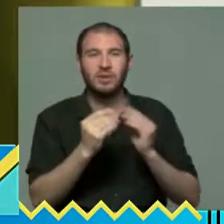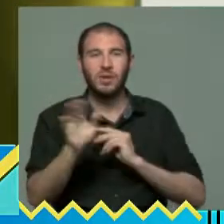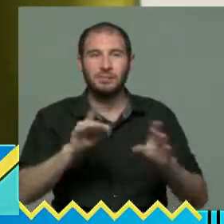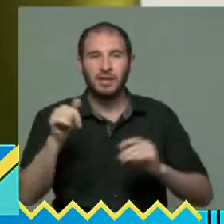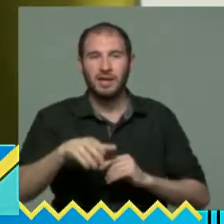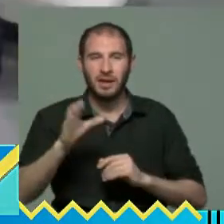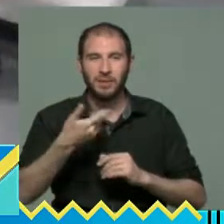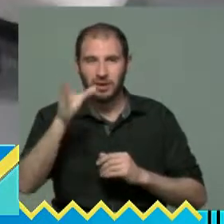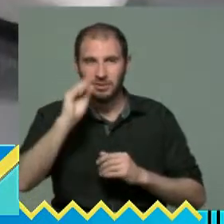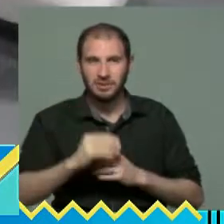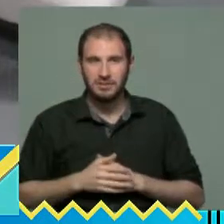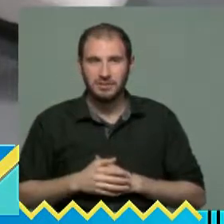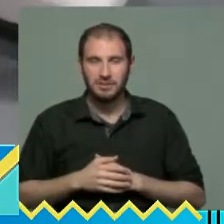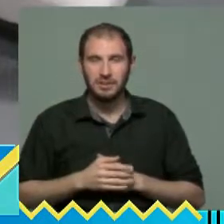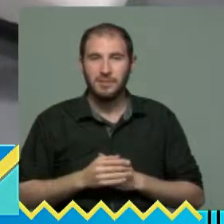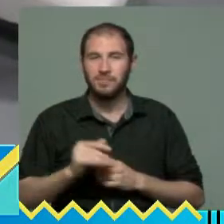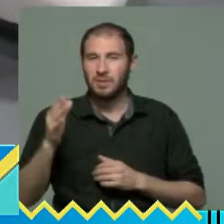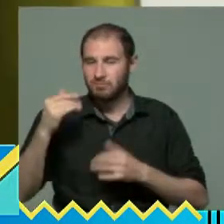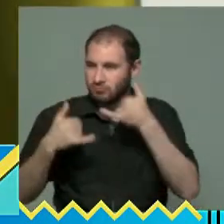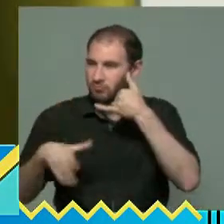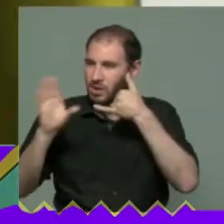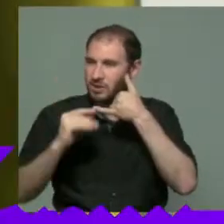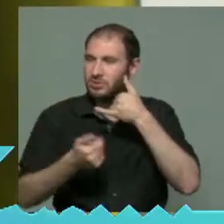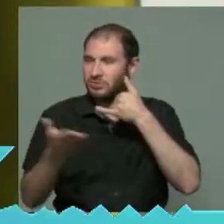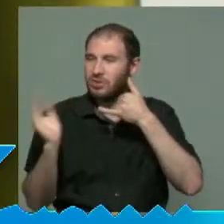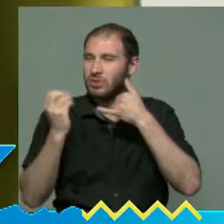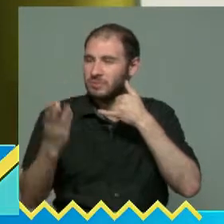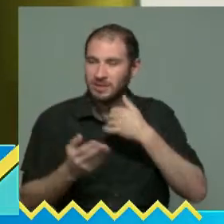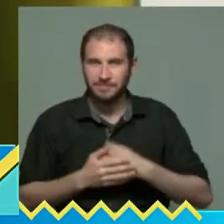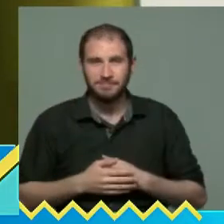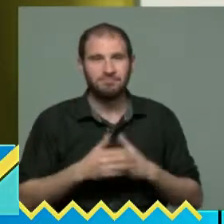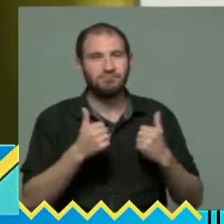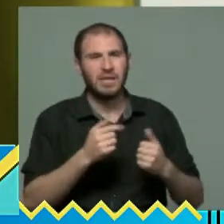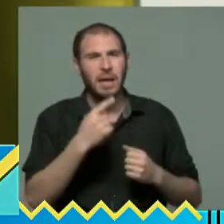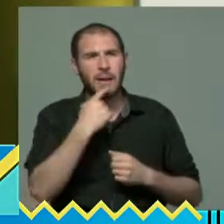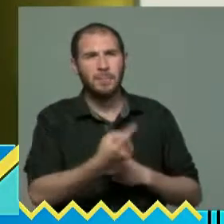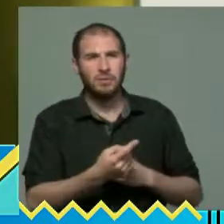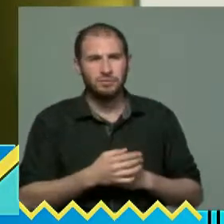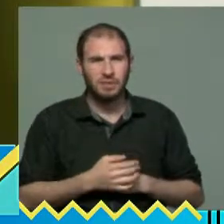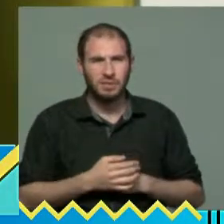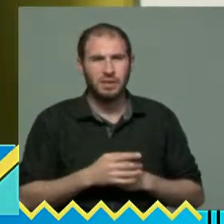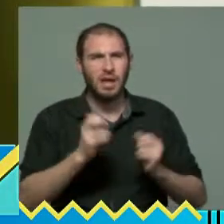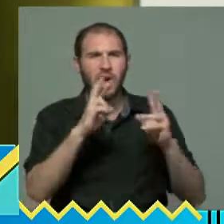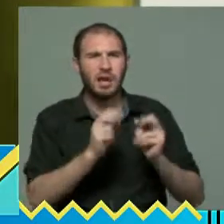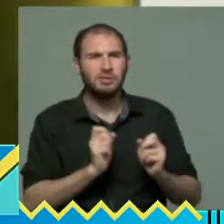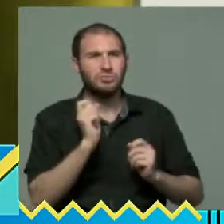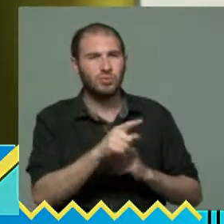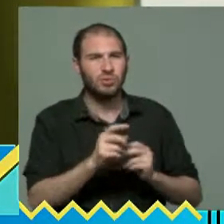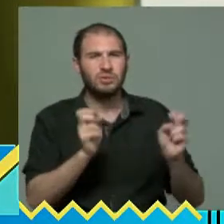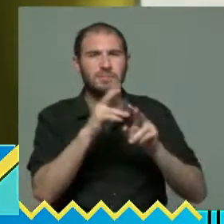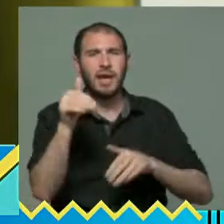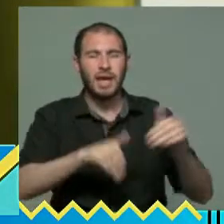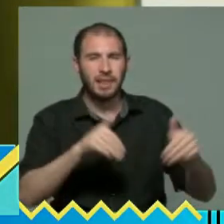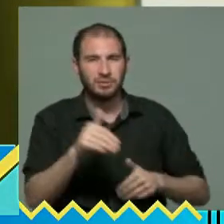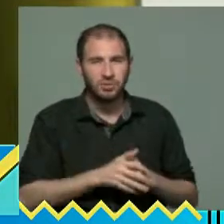aquí en el estudio. Buenas noches. Buenas noches, Gastón, Marcelo y todos los demás. ¿Cómo están? Bien, queríamos preguntarte sobre el análisis que haces vos en cuanto a las